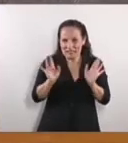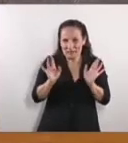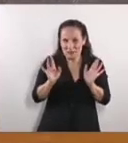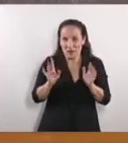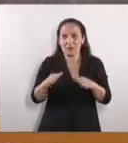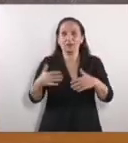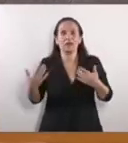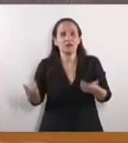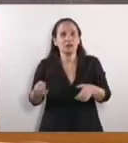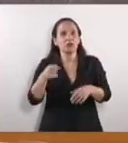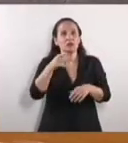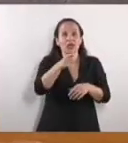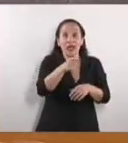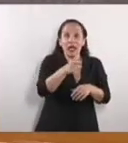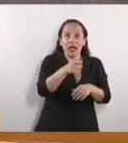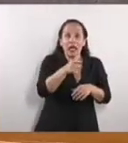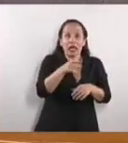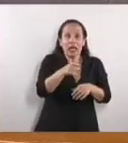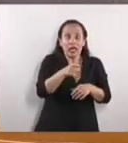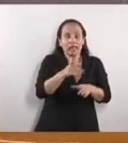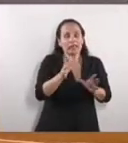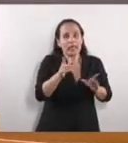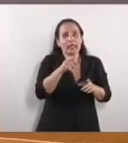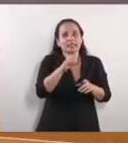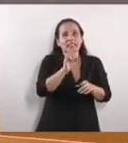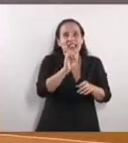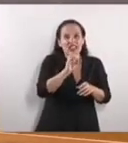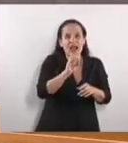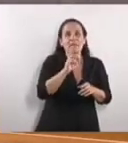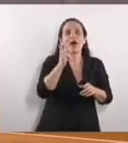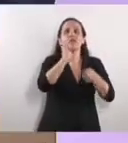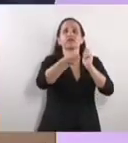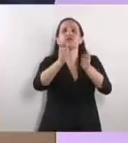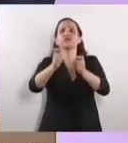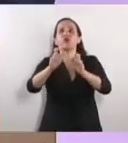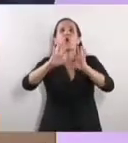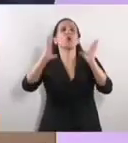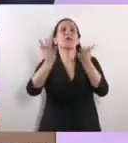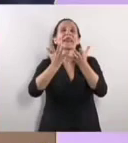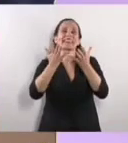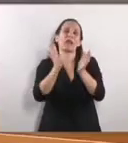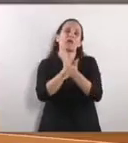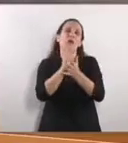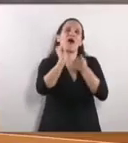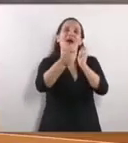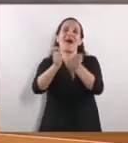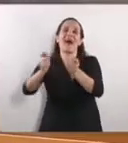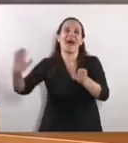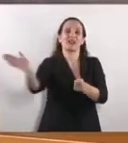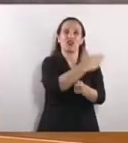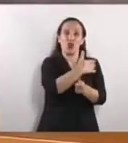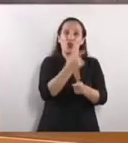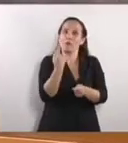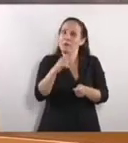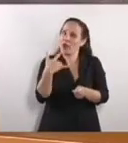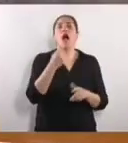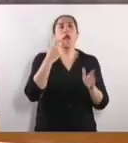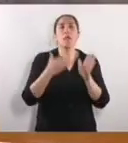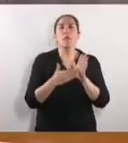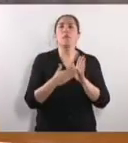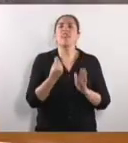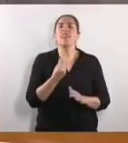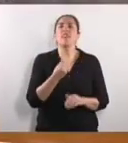tengan este grupo sanguíneo se los denomine dador universal, aunque en realidad ahí tenemos que agregar un dato más que tiene que ver con